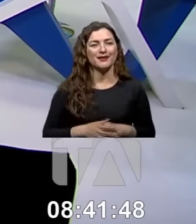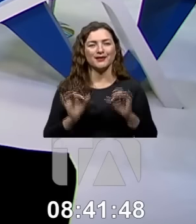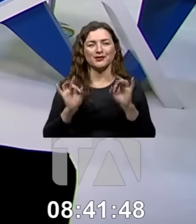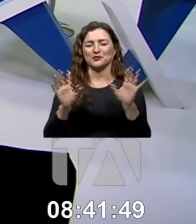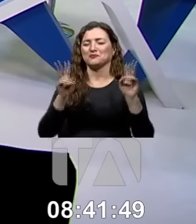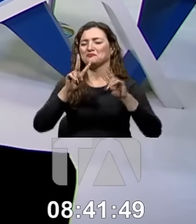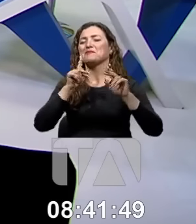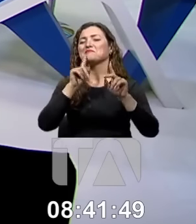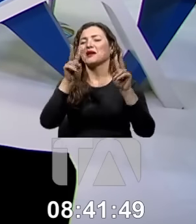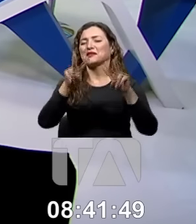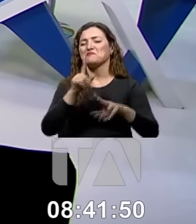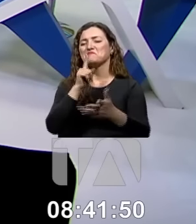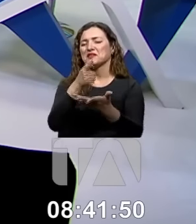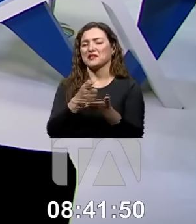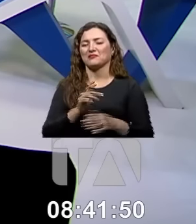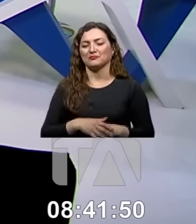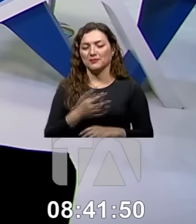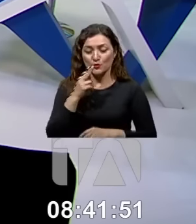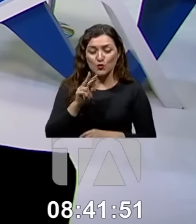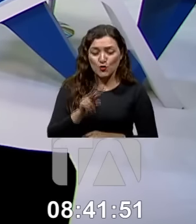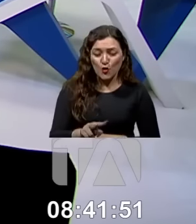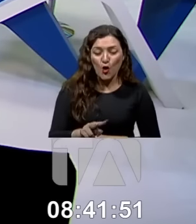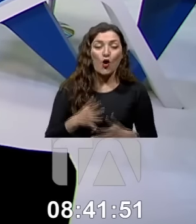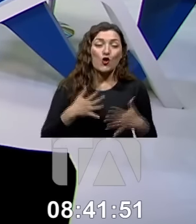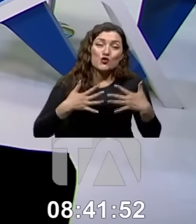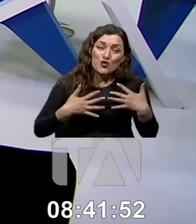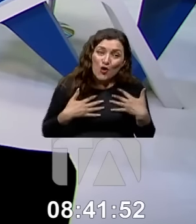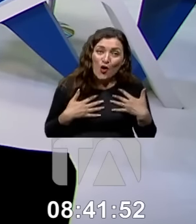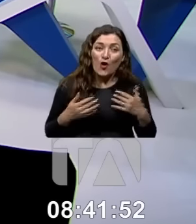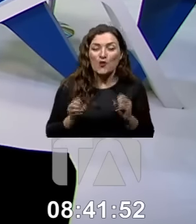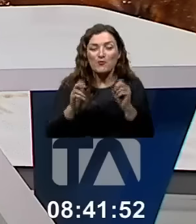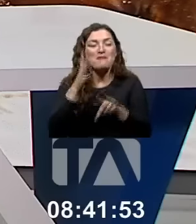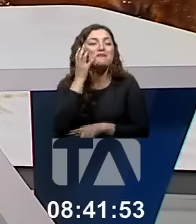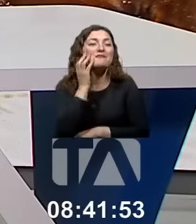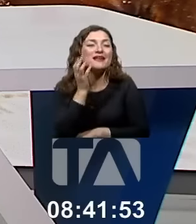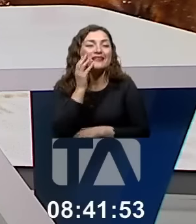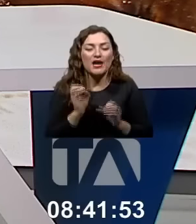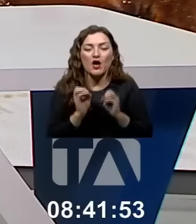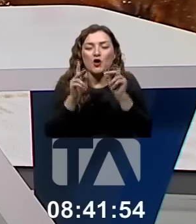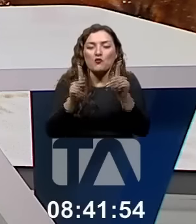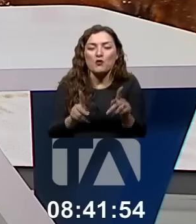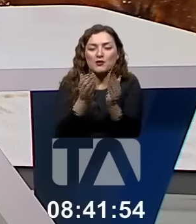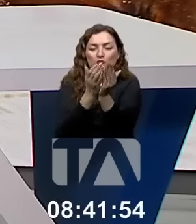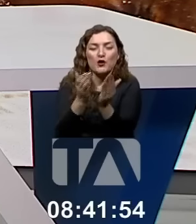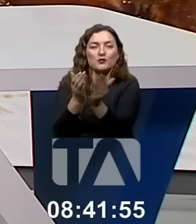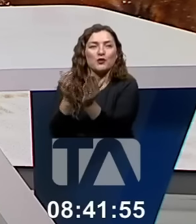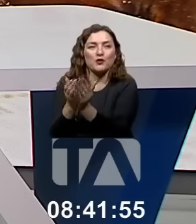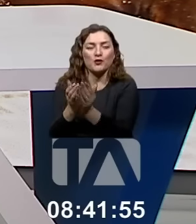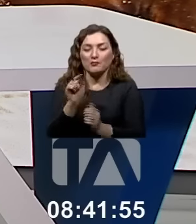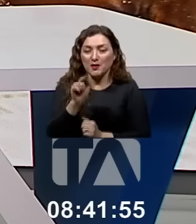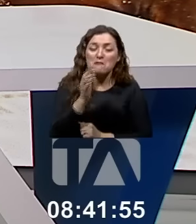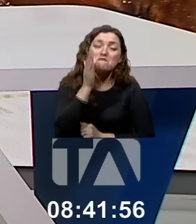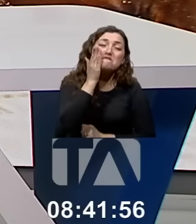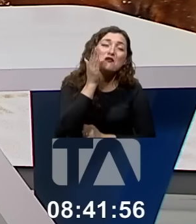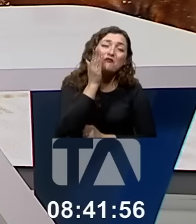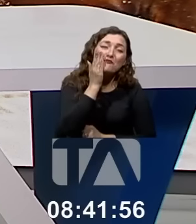de verdad de verlas de cerca. Incluso tuve alguna vez la oportunidad de en el puerto ver a una mamá lobo